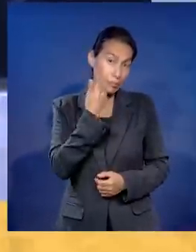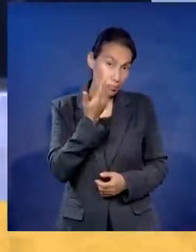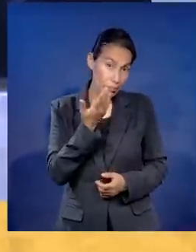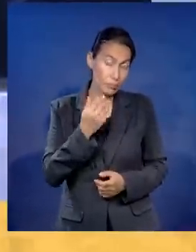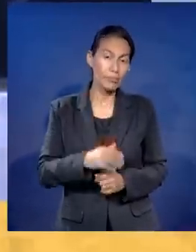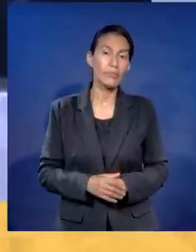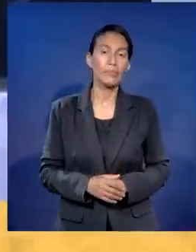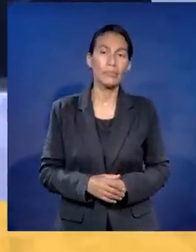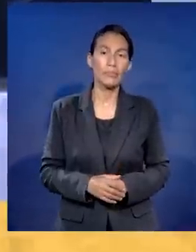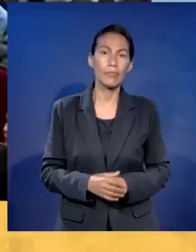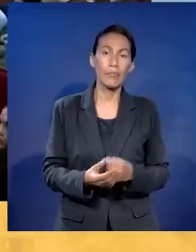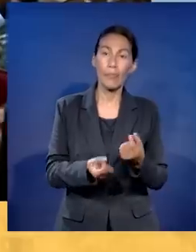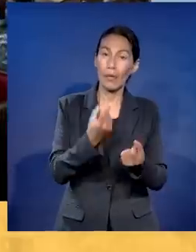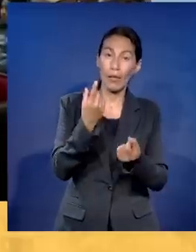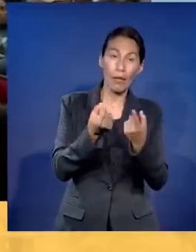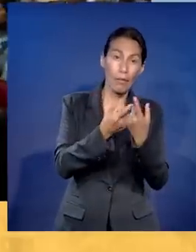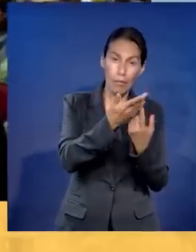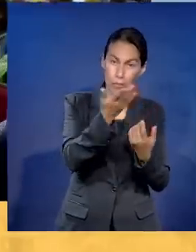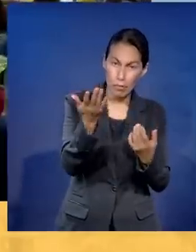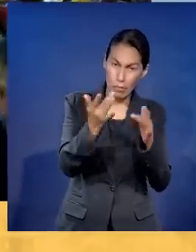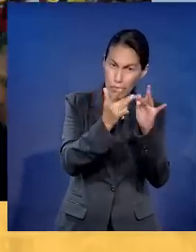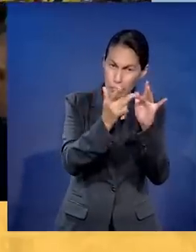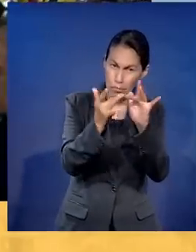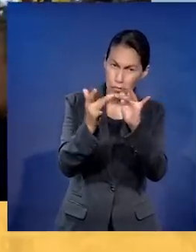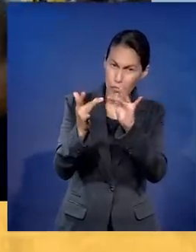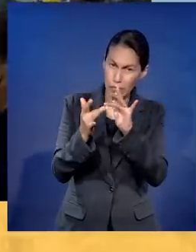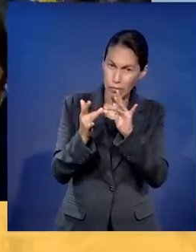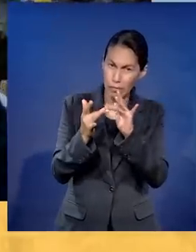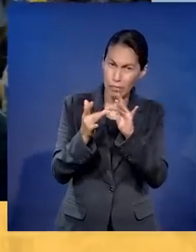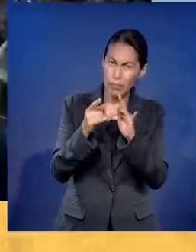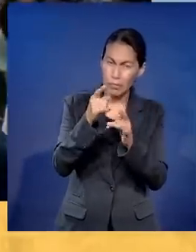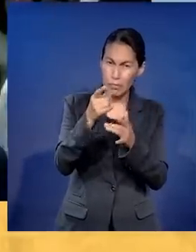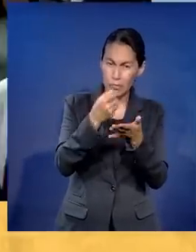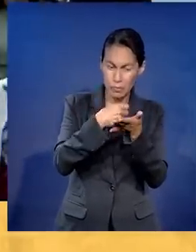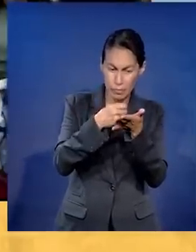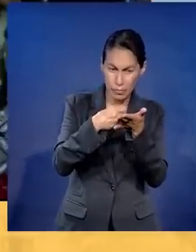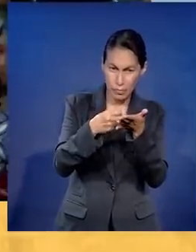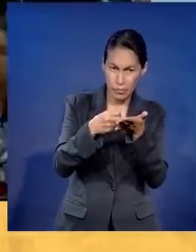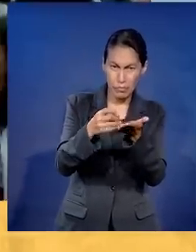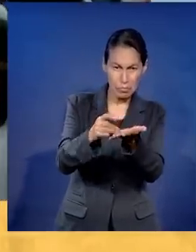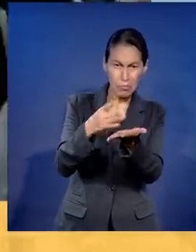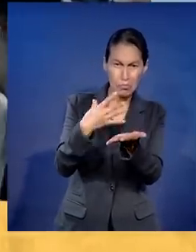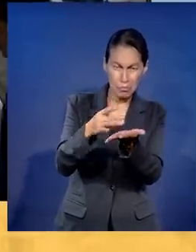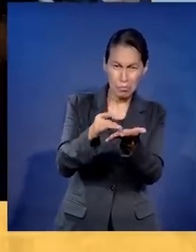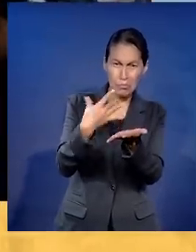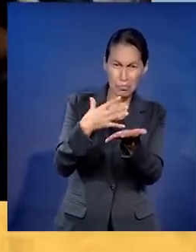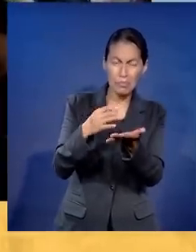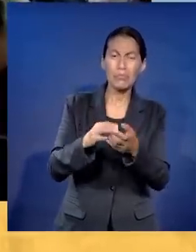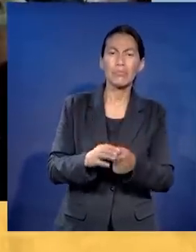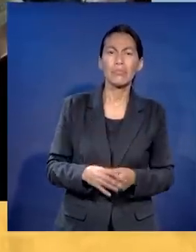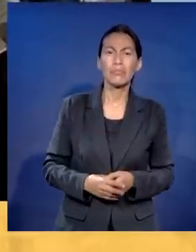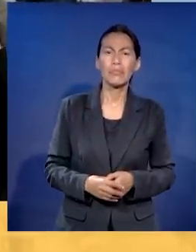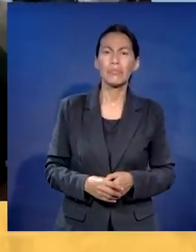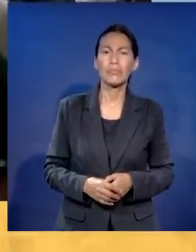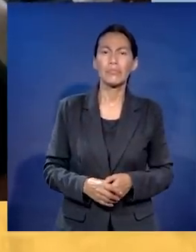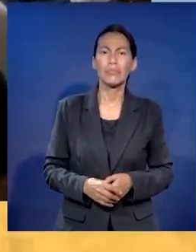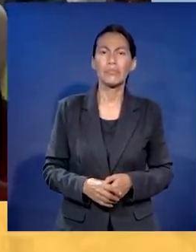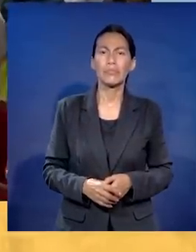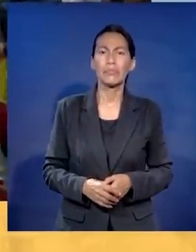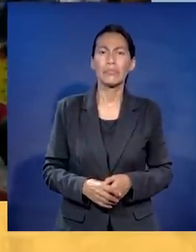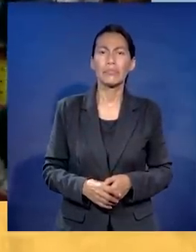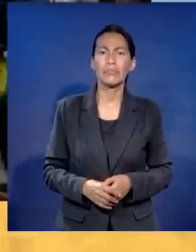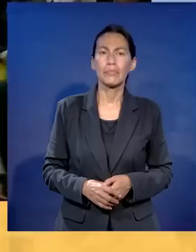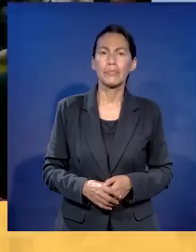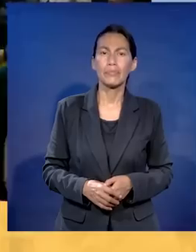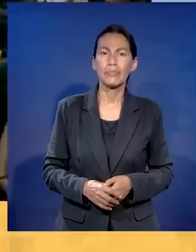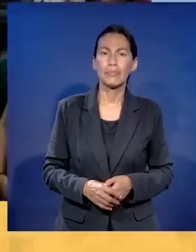usted está Póngase en pie Si usted quisiera si alguien en las redes sociales está mirando Esto escribe en el chat es una